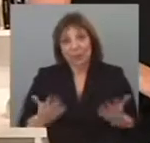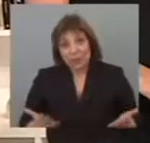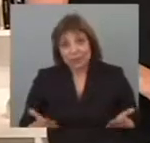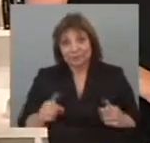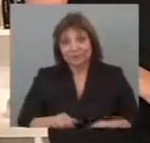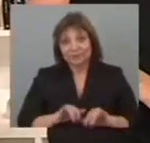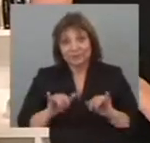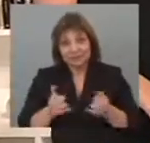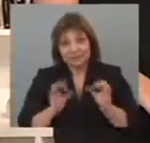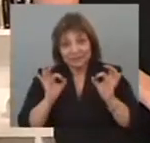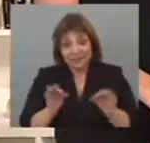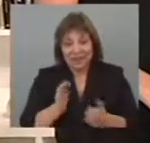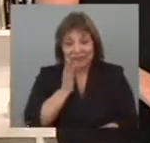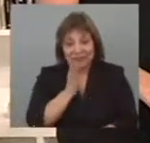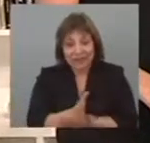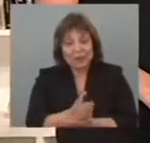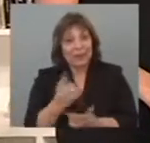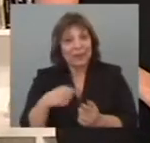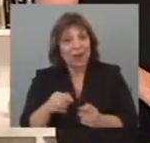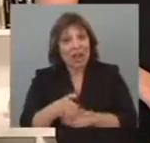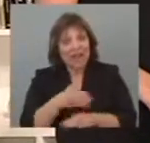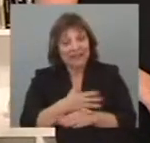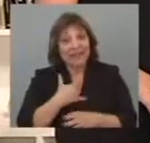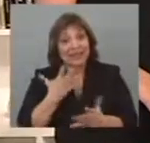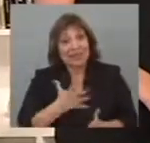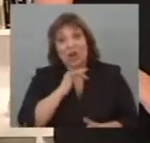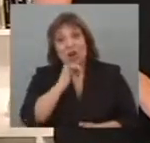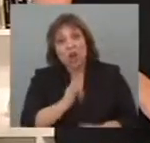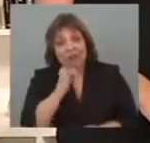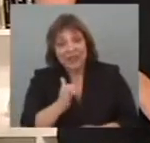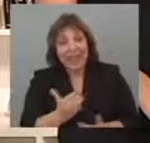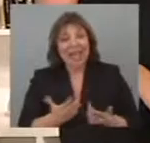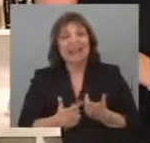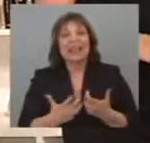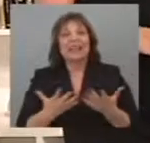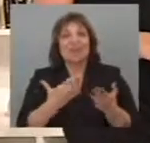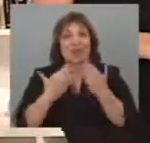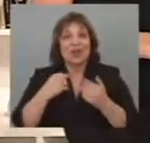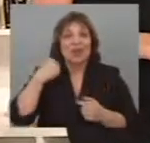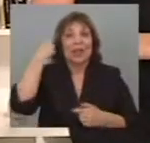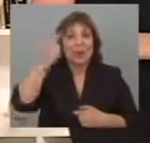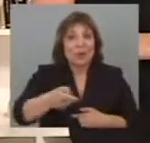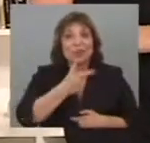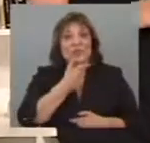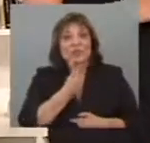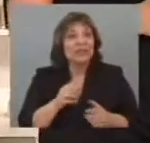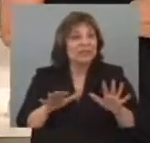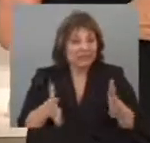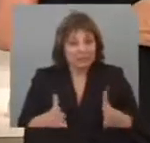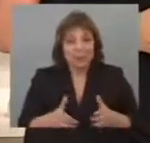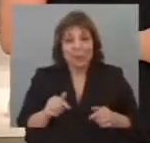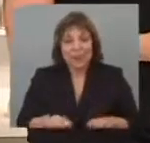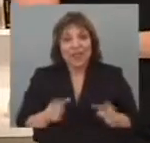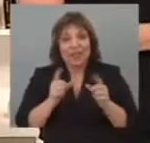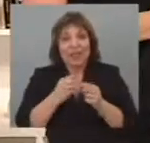Estamos llegando al final, pero antes queremos contarles, Andrea, de qué vamos a hablar en Más Info el próximo jueves.